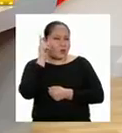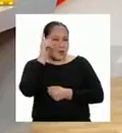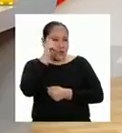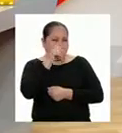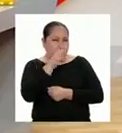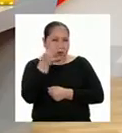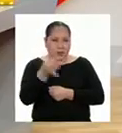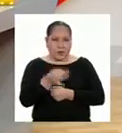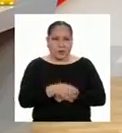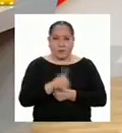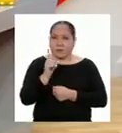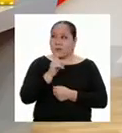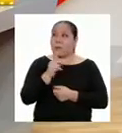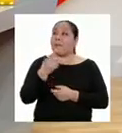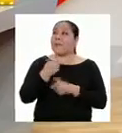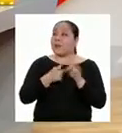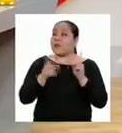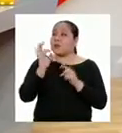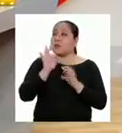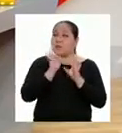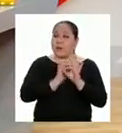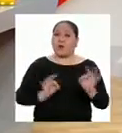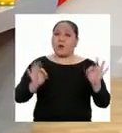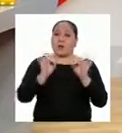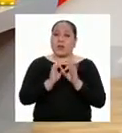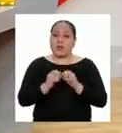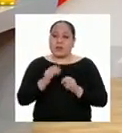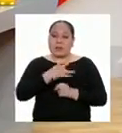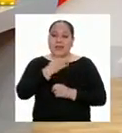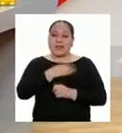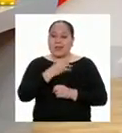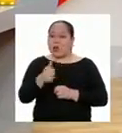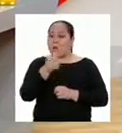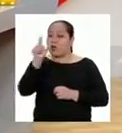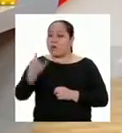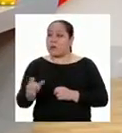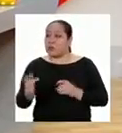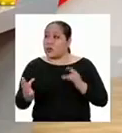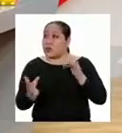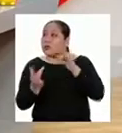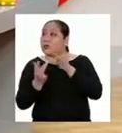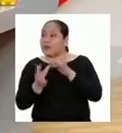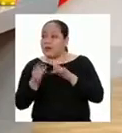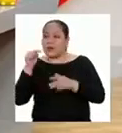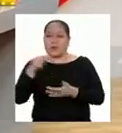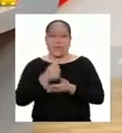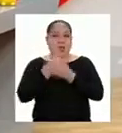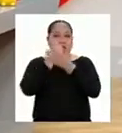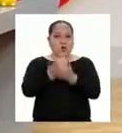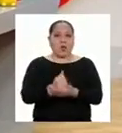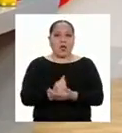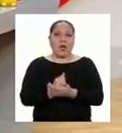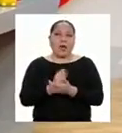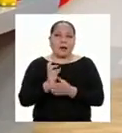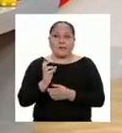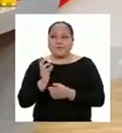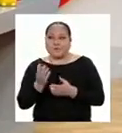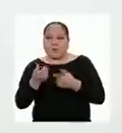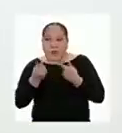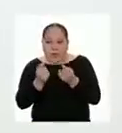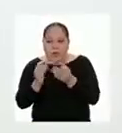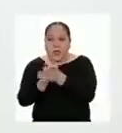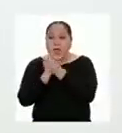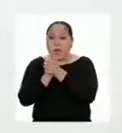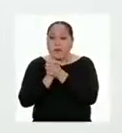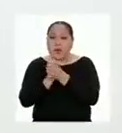Sí, pero es muy importante. Ponerse los zapatos de la otra o el otro es muy útil al momento de hacer amigos o formar parte de un